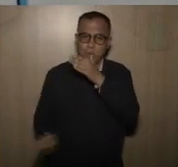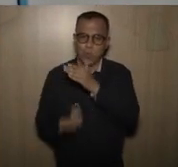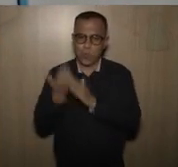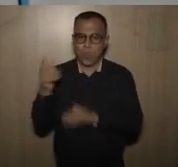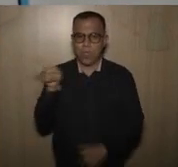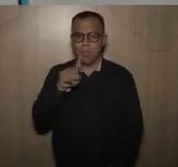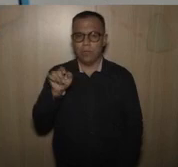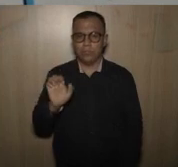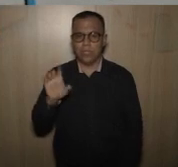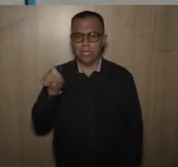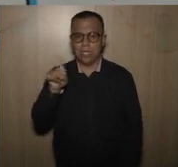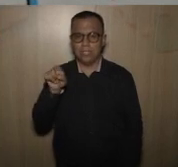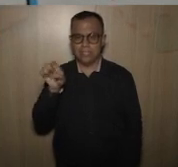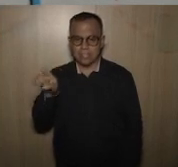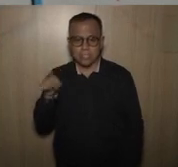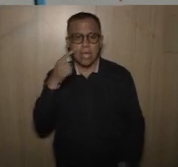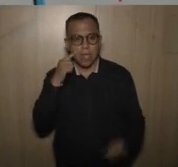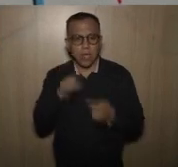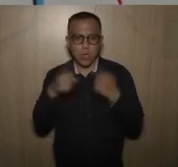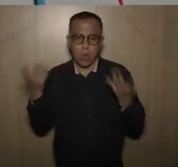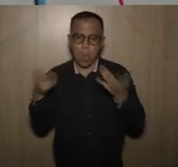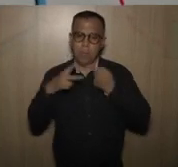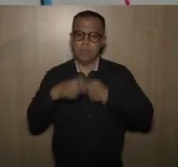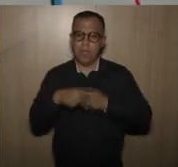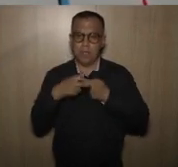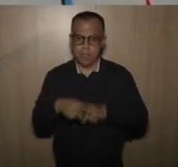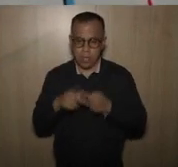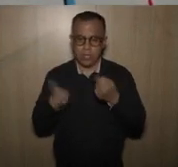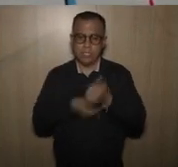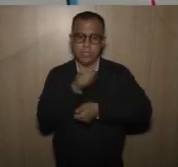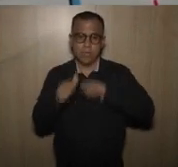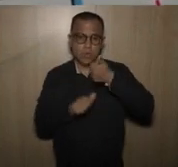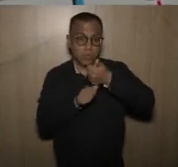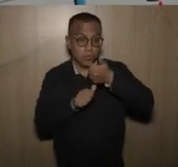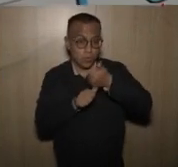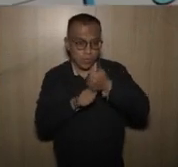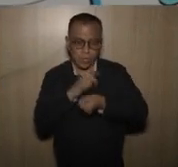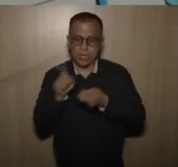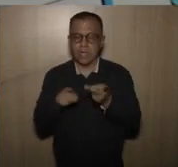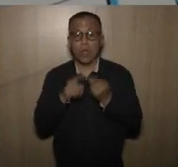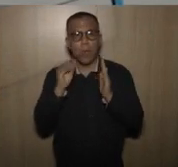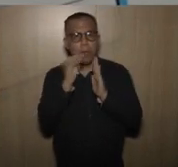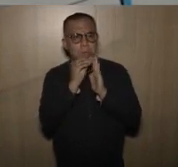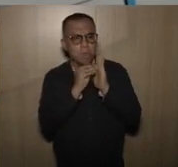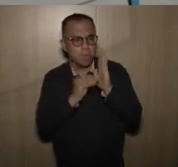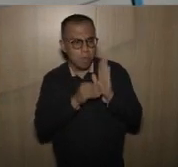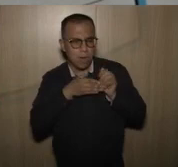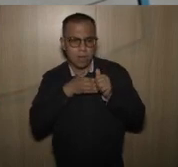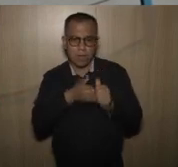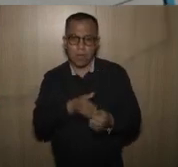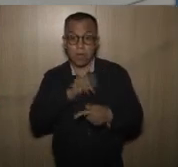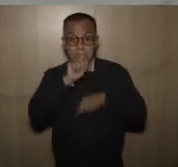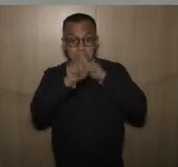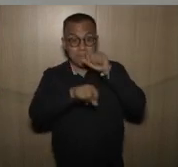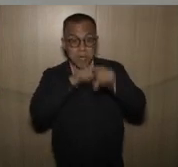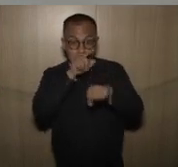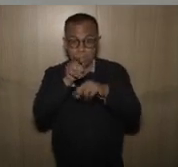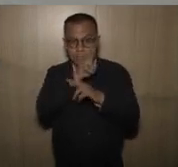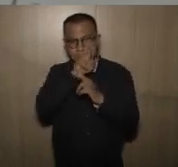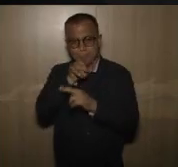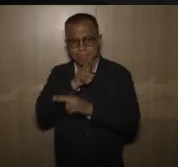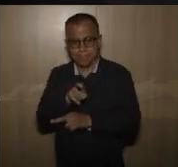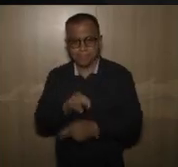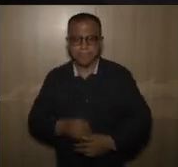SACES, que pasa por talleres, por tutoriales, por manuales, por preguntas y